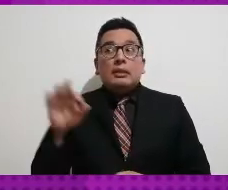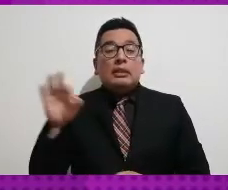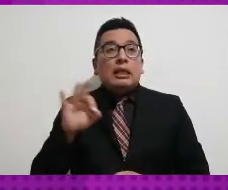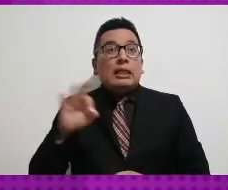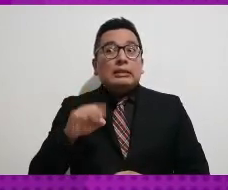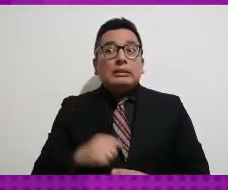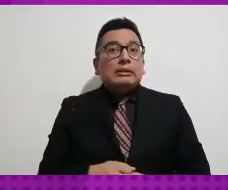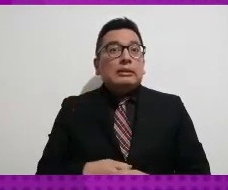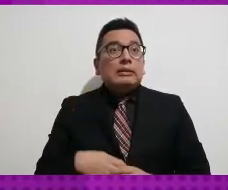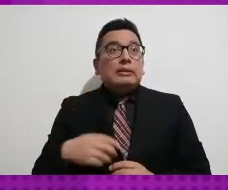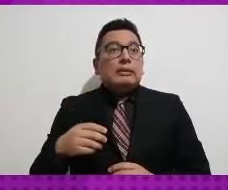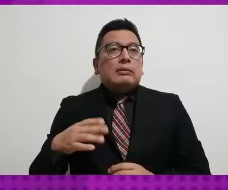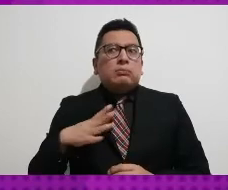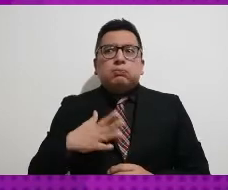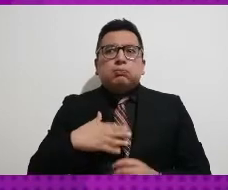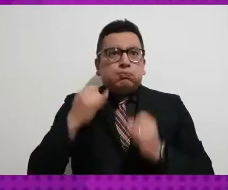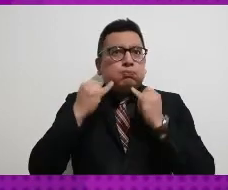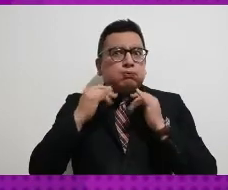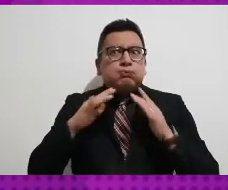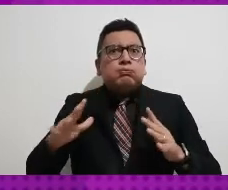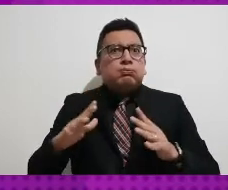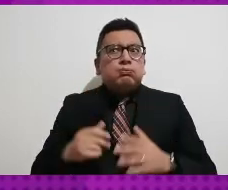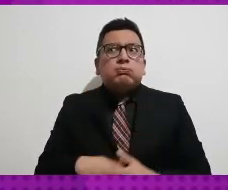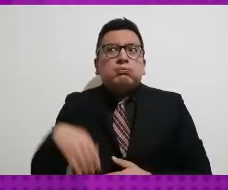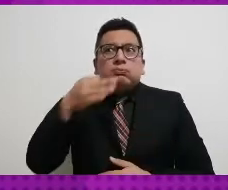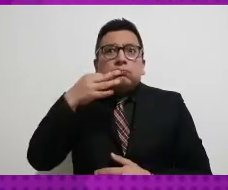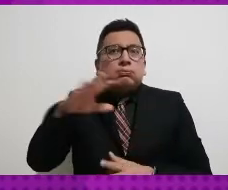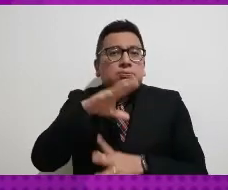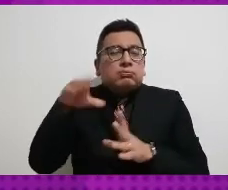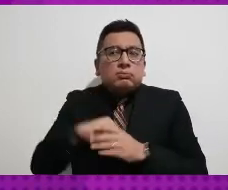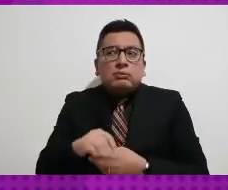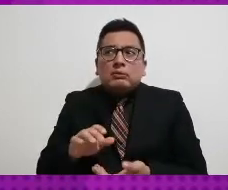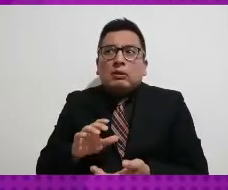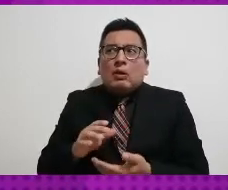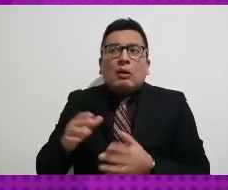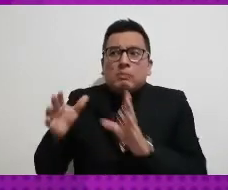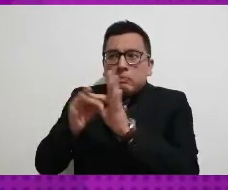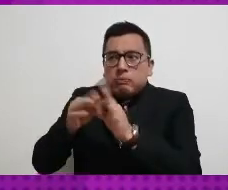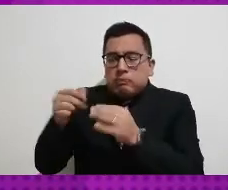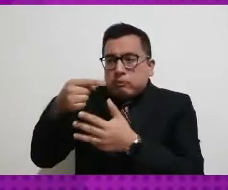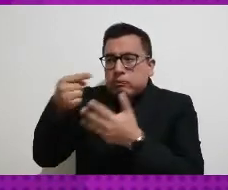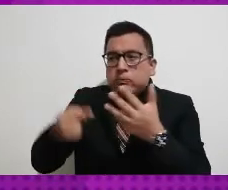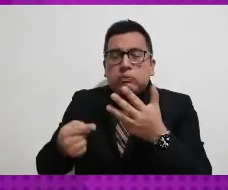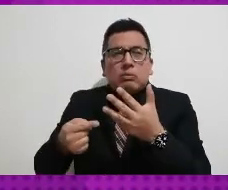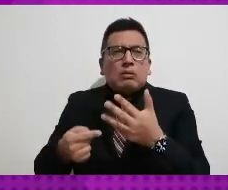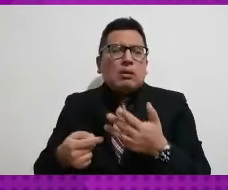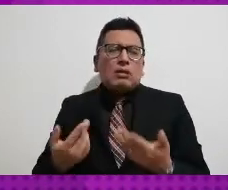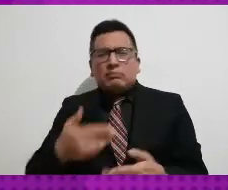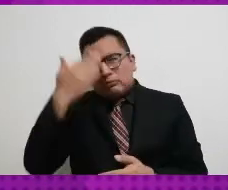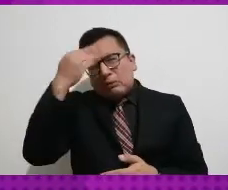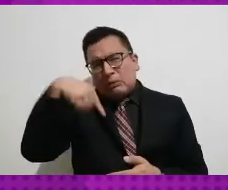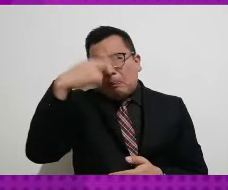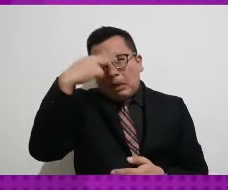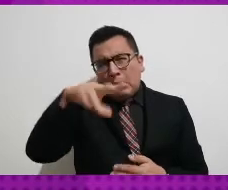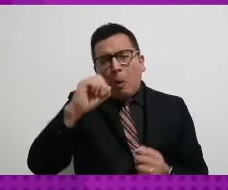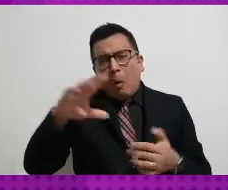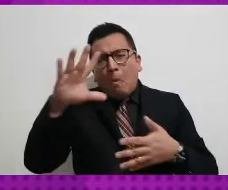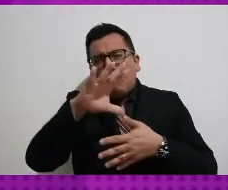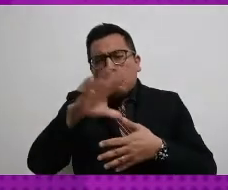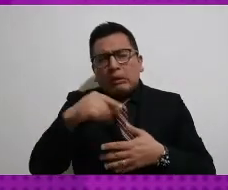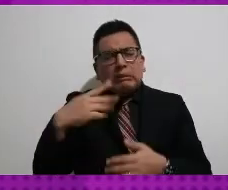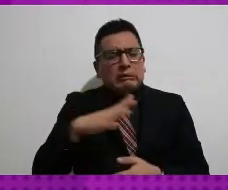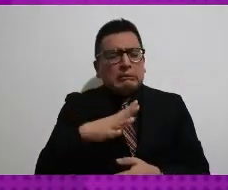ciudadano lo hace porque nunca ha sucedido nada. En México y Latinoamérica tenemos una costumbre de que no se malutilizan los datos